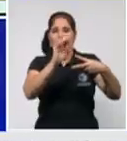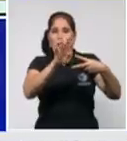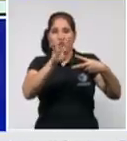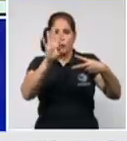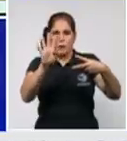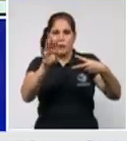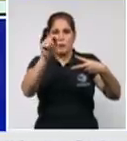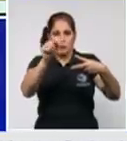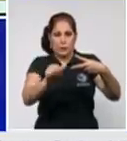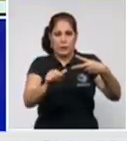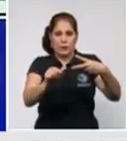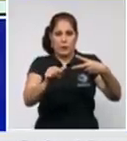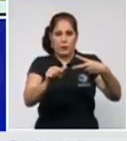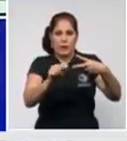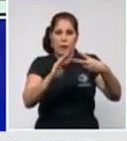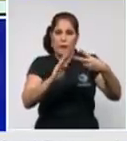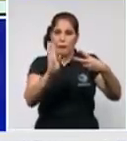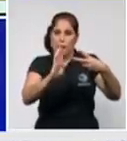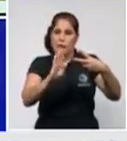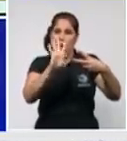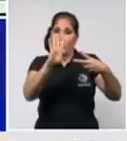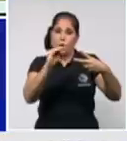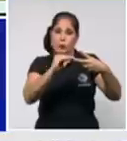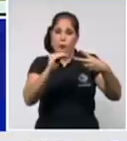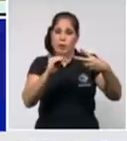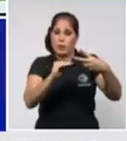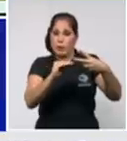7.148.044 casos, Brasil con